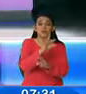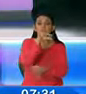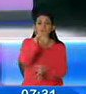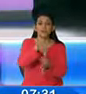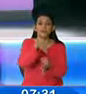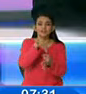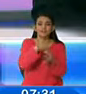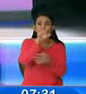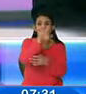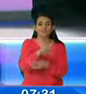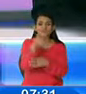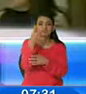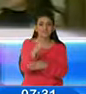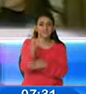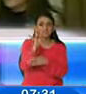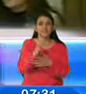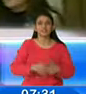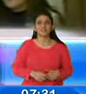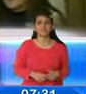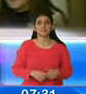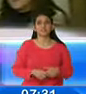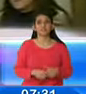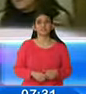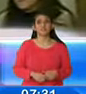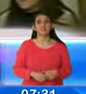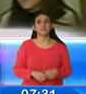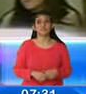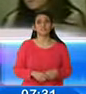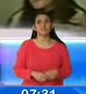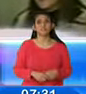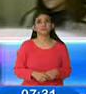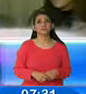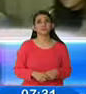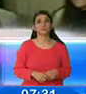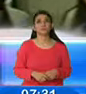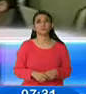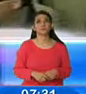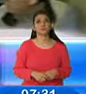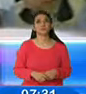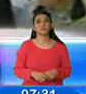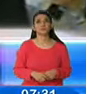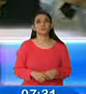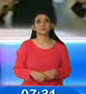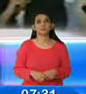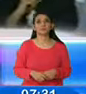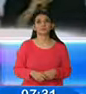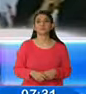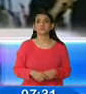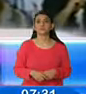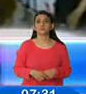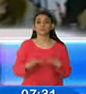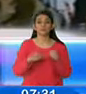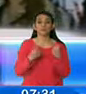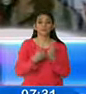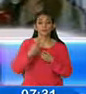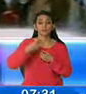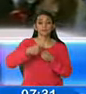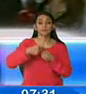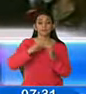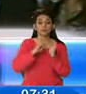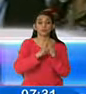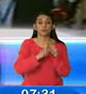elecciones 2017. Según el conteo rápido efectuado por Corporación Participación Ciudadana, dicen que Lenín